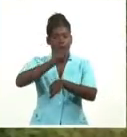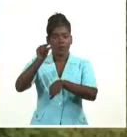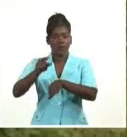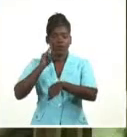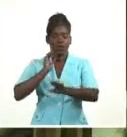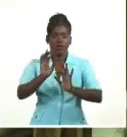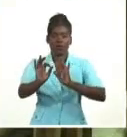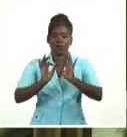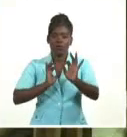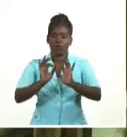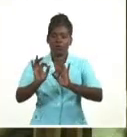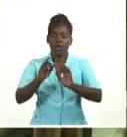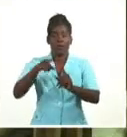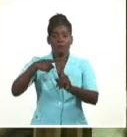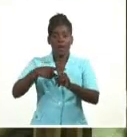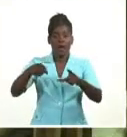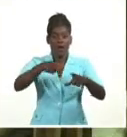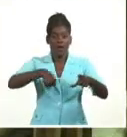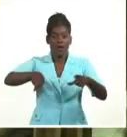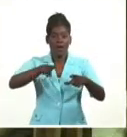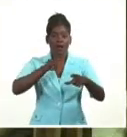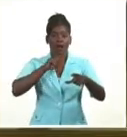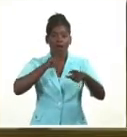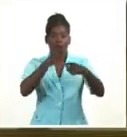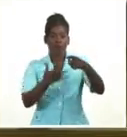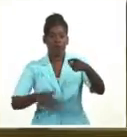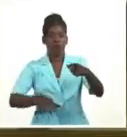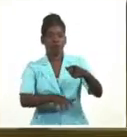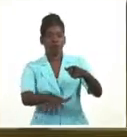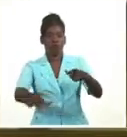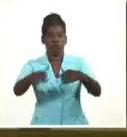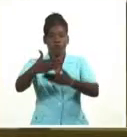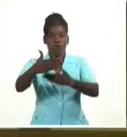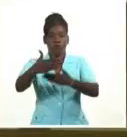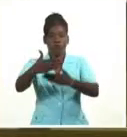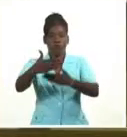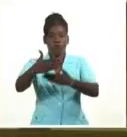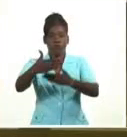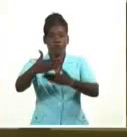intensas lluvias. Desde Mayabeque, Daniel Kering, Sistema Informativo de la Televisión Cubana.